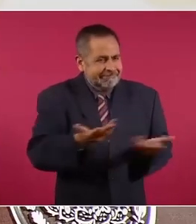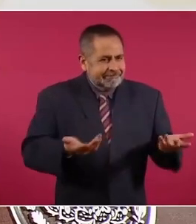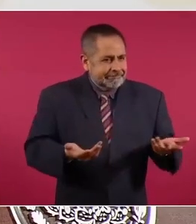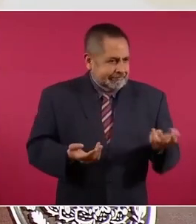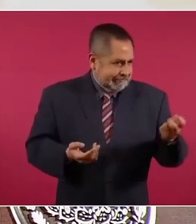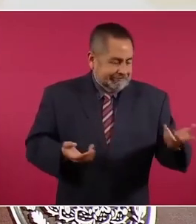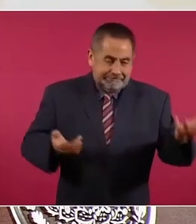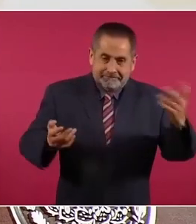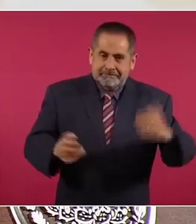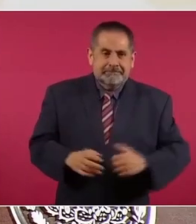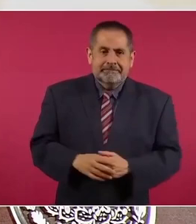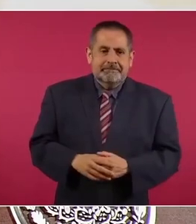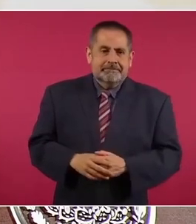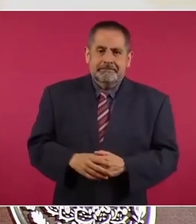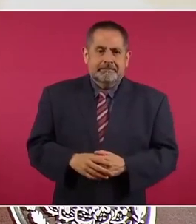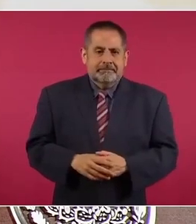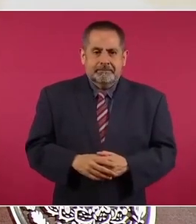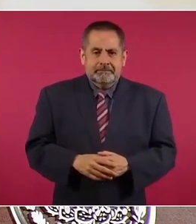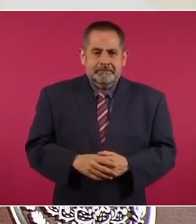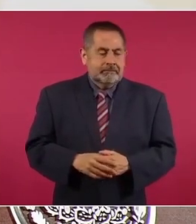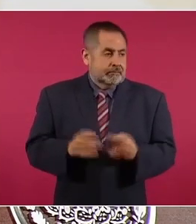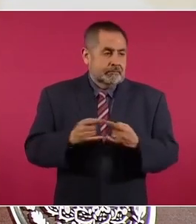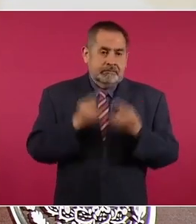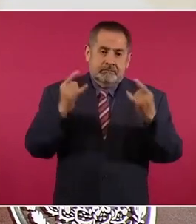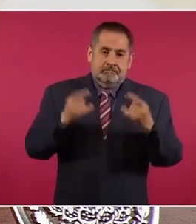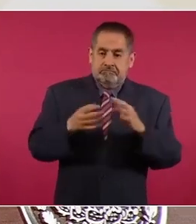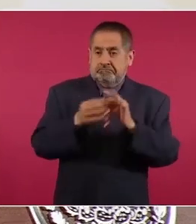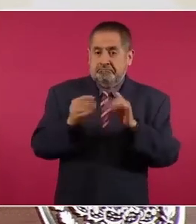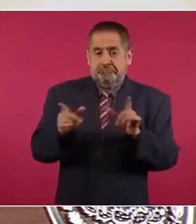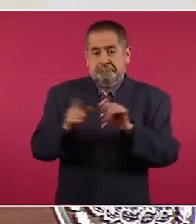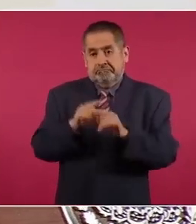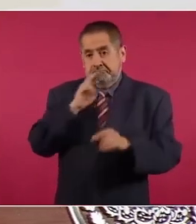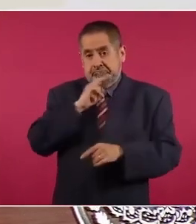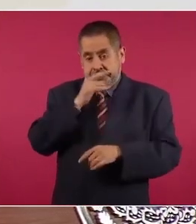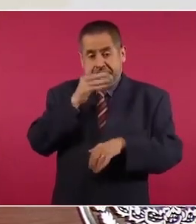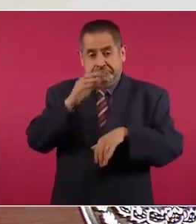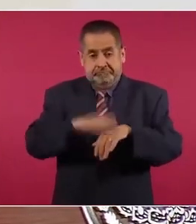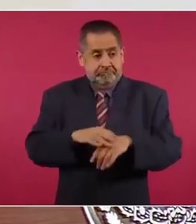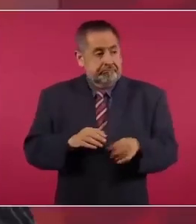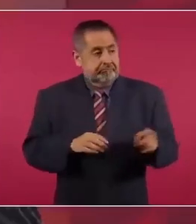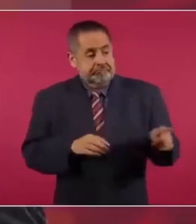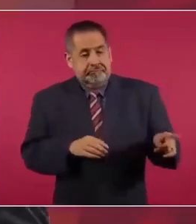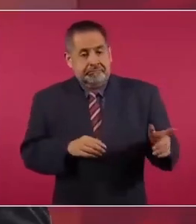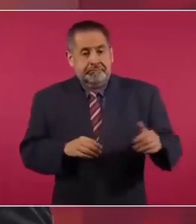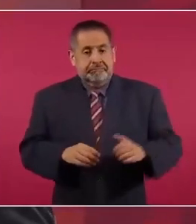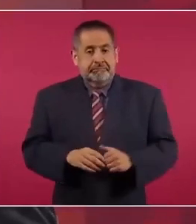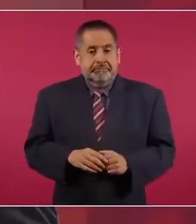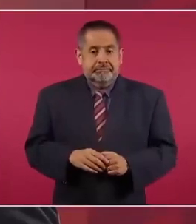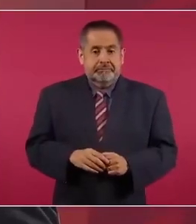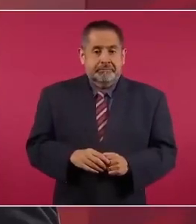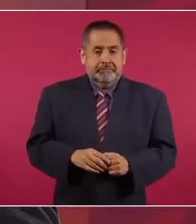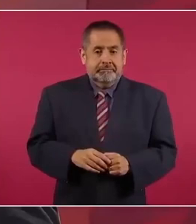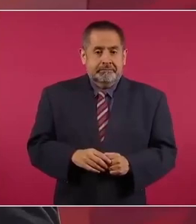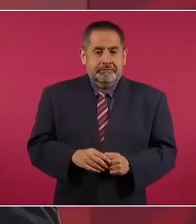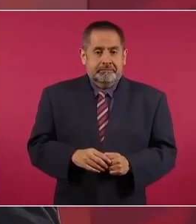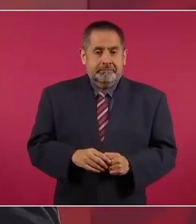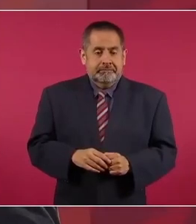Esa es una historia, se las cuento rápido, breve.